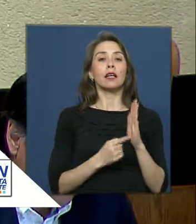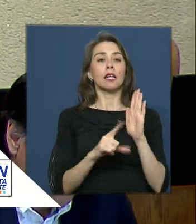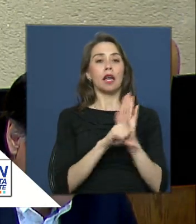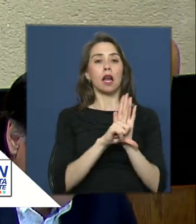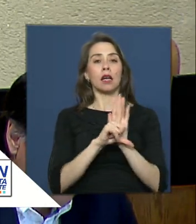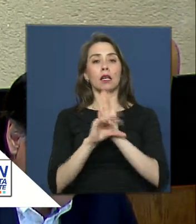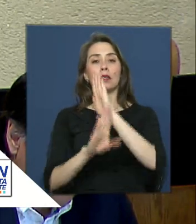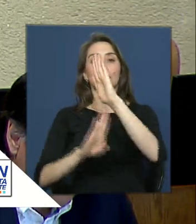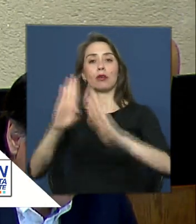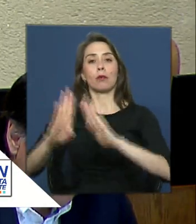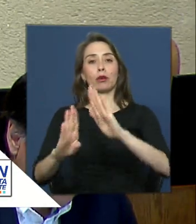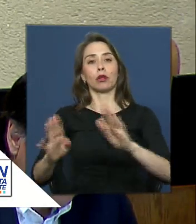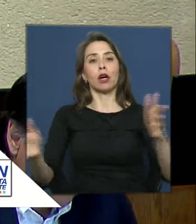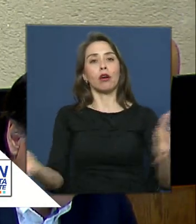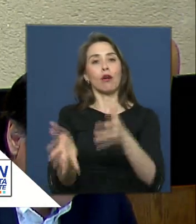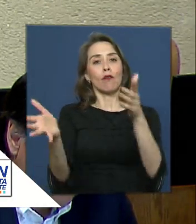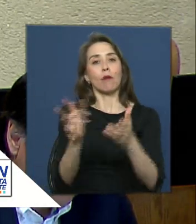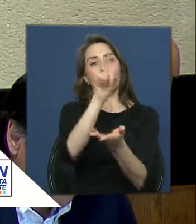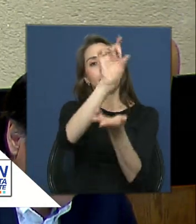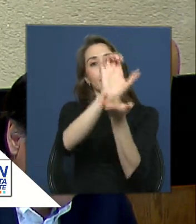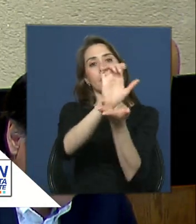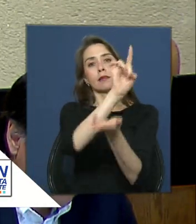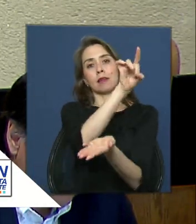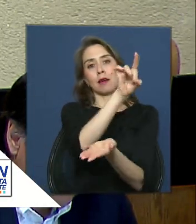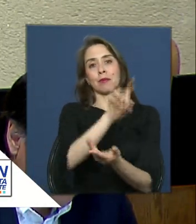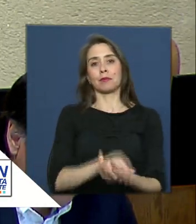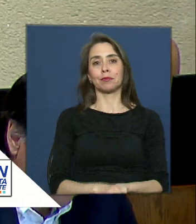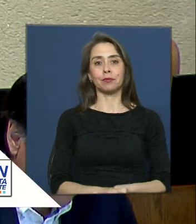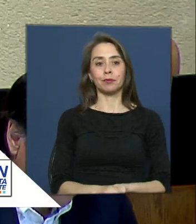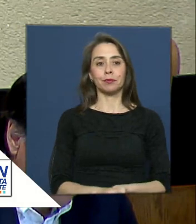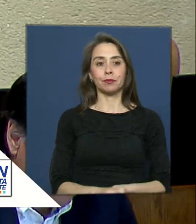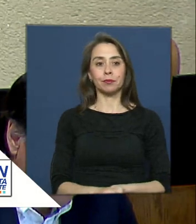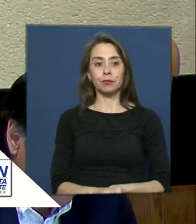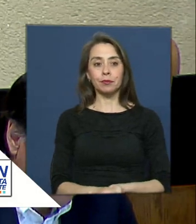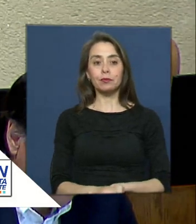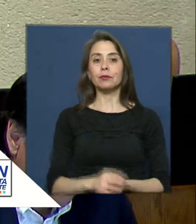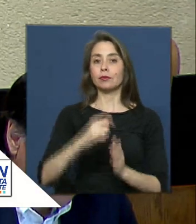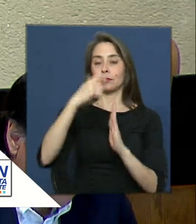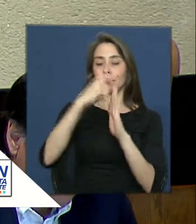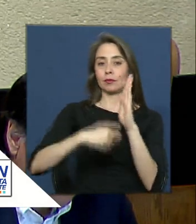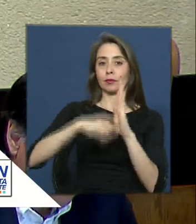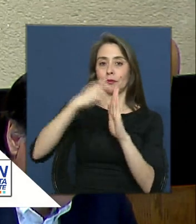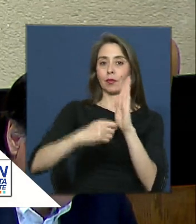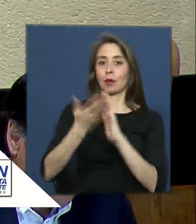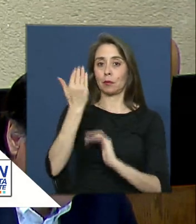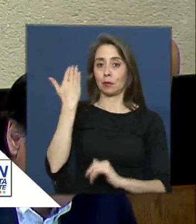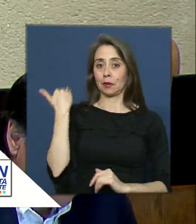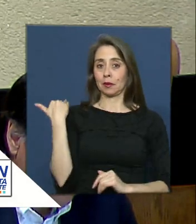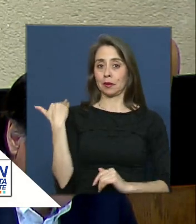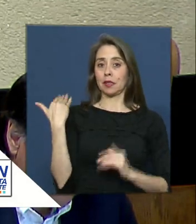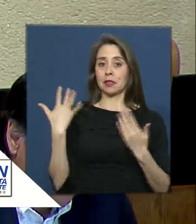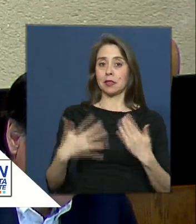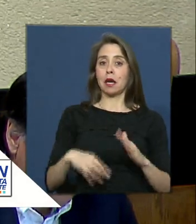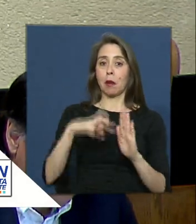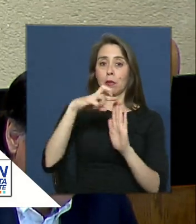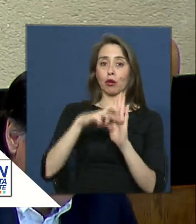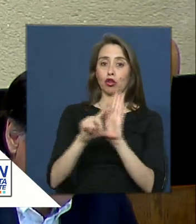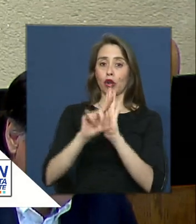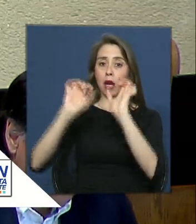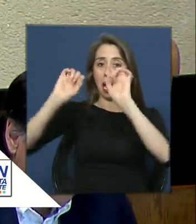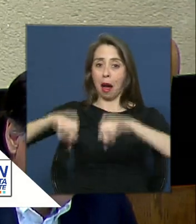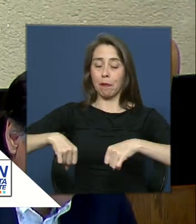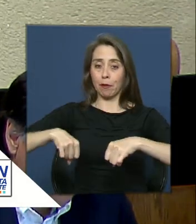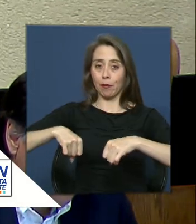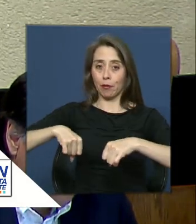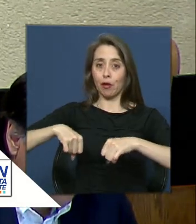el fomento que el Estado debe darle. Hace meses atrás despachamos un proyecto de ley que creó el